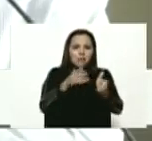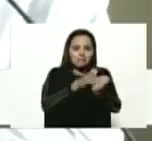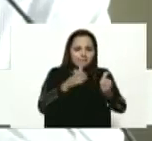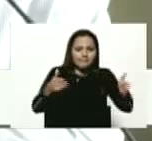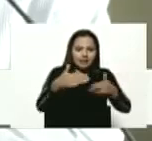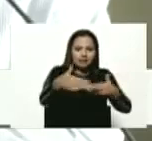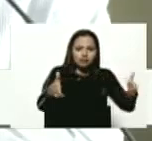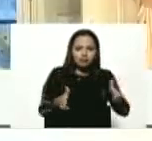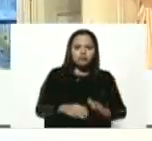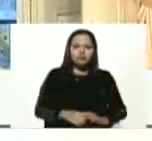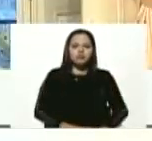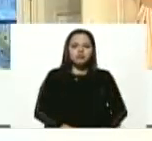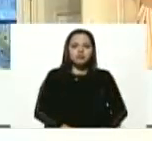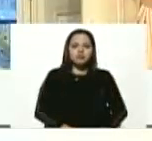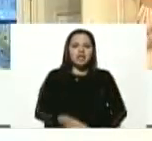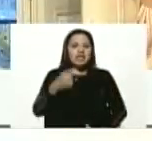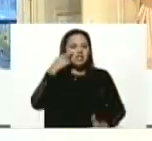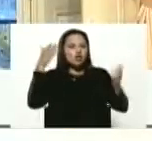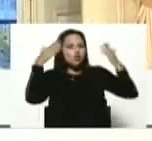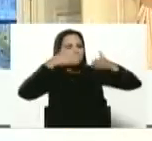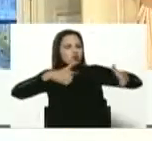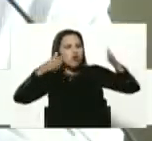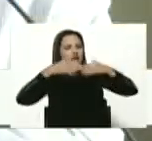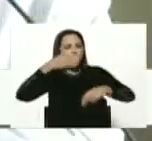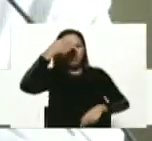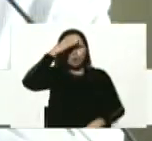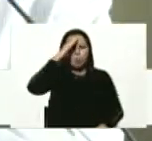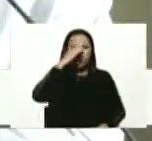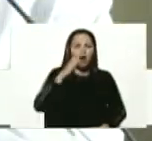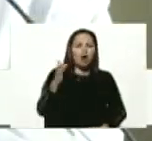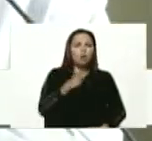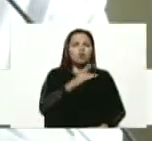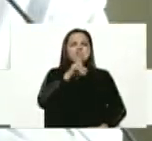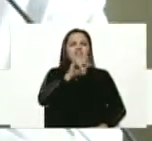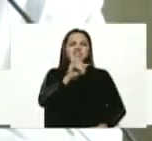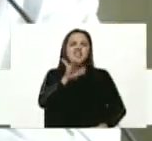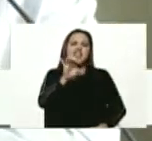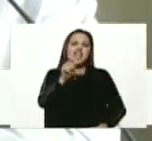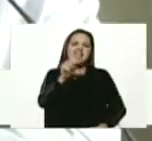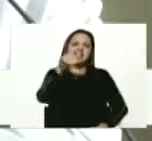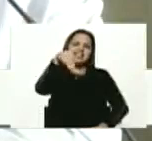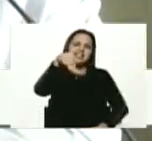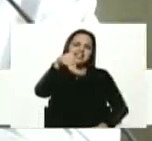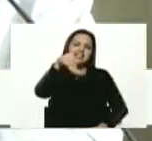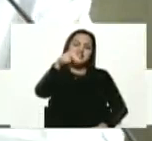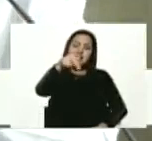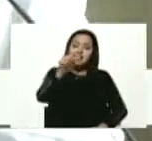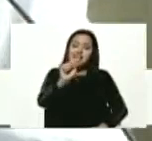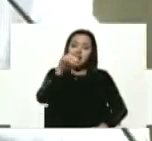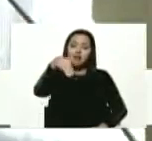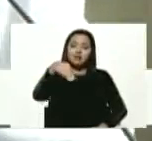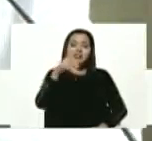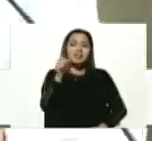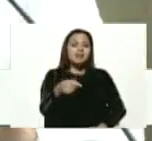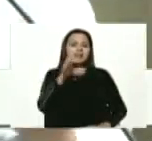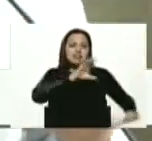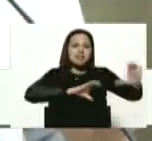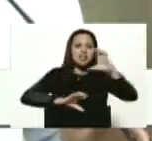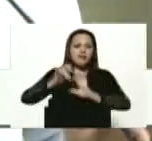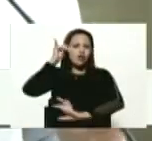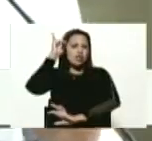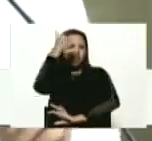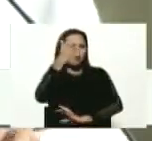con asesoría de Vietnam. De Vietnam y de Cuba, y bueno, y los científicos yaracuyanos que con María Leonza y tal, que le meten